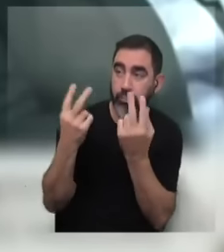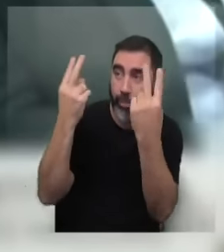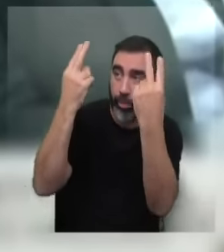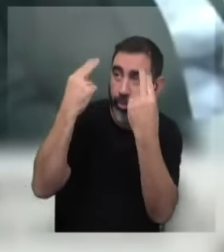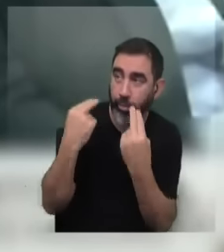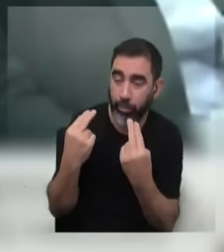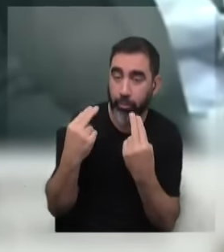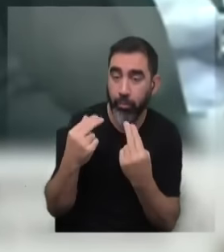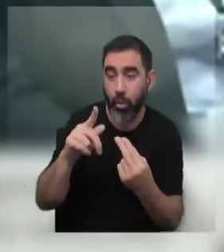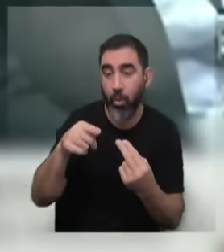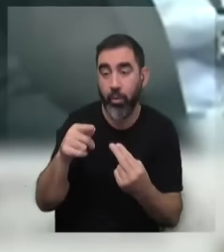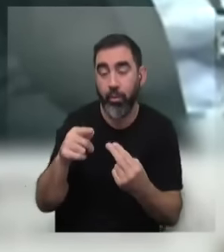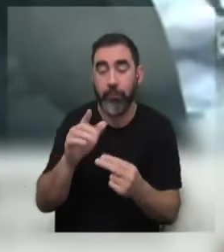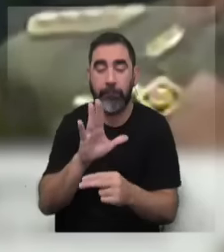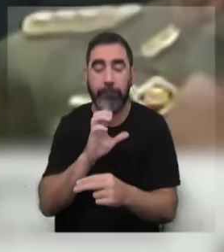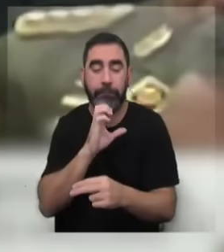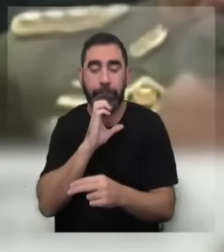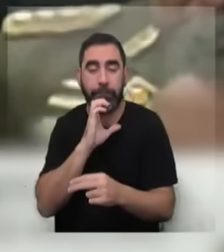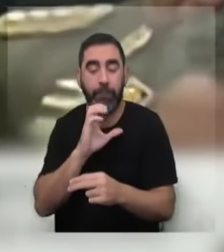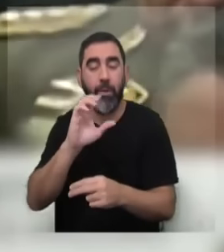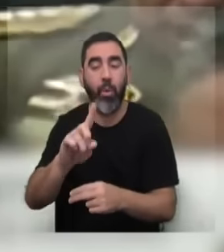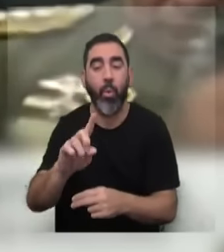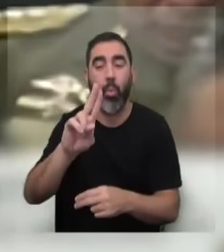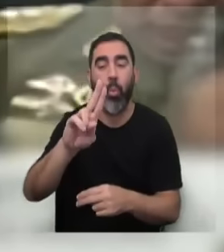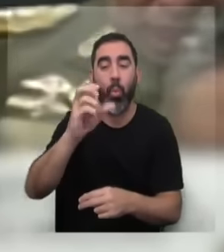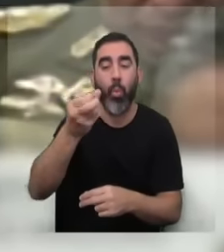a través de un ensayo que ellos llamaron